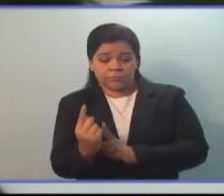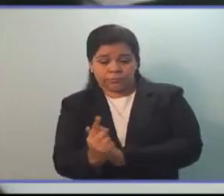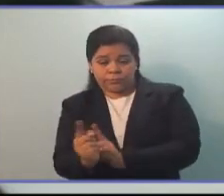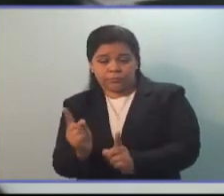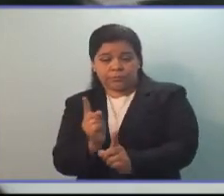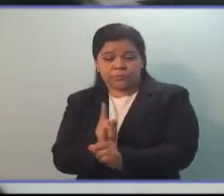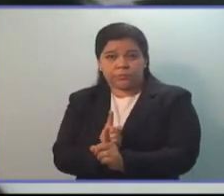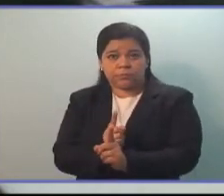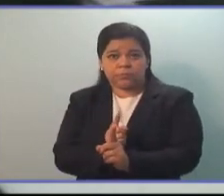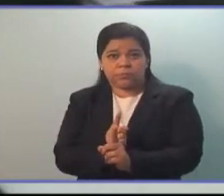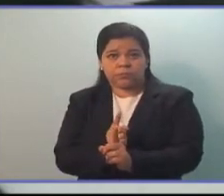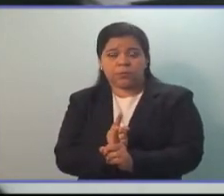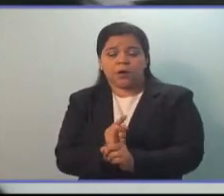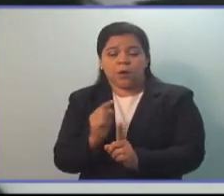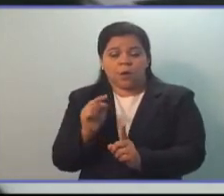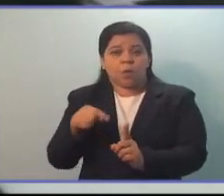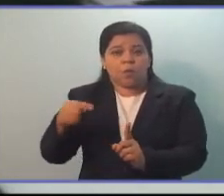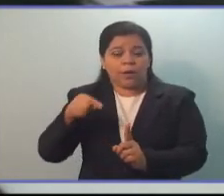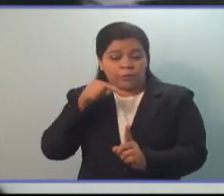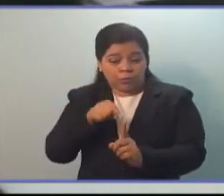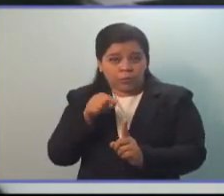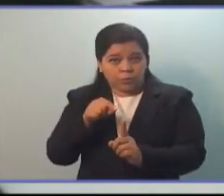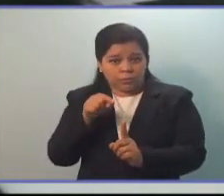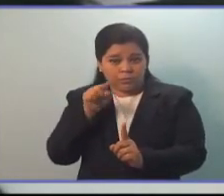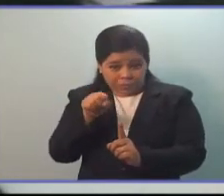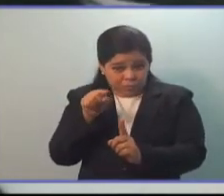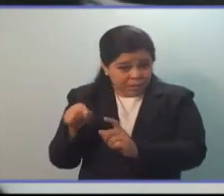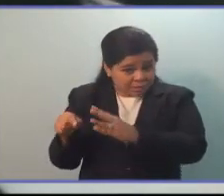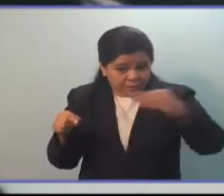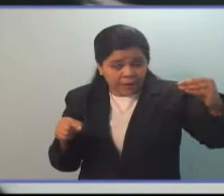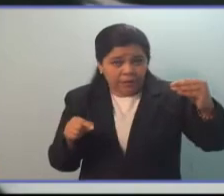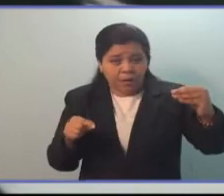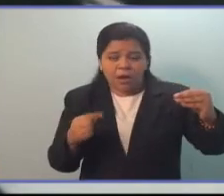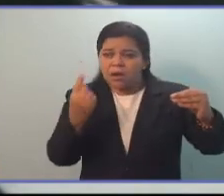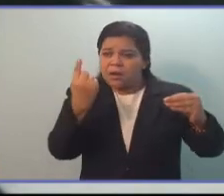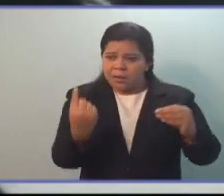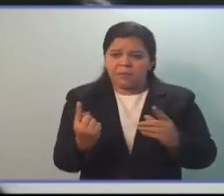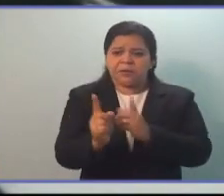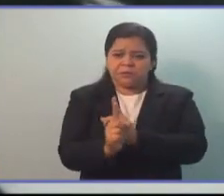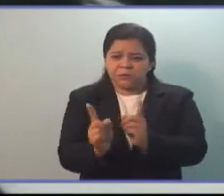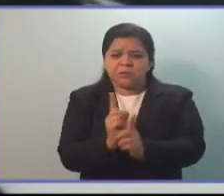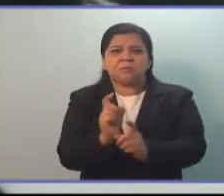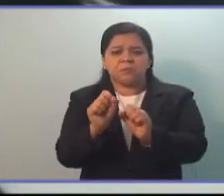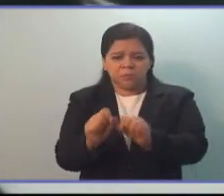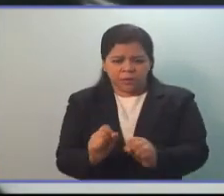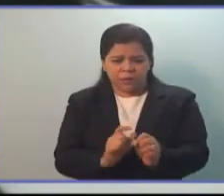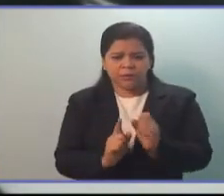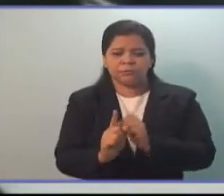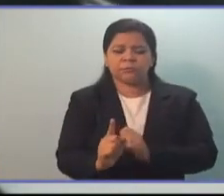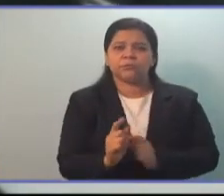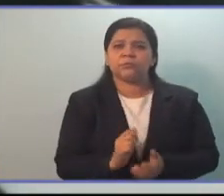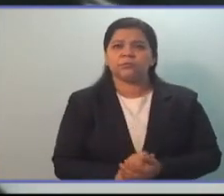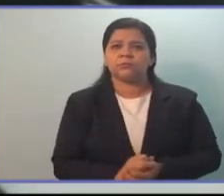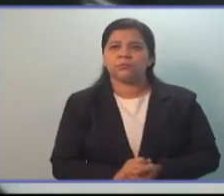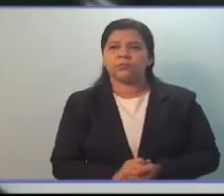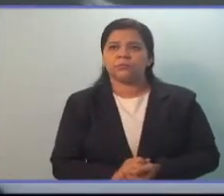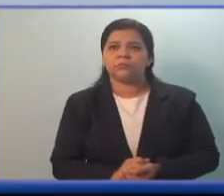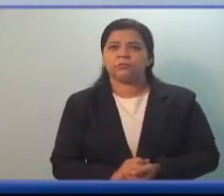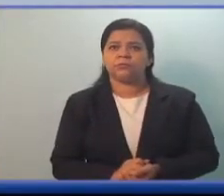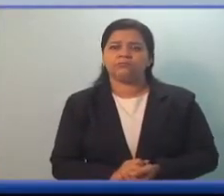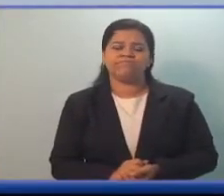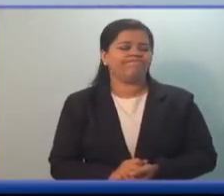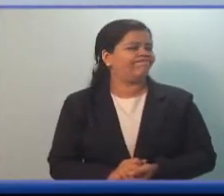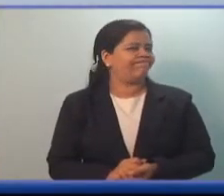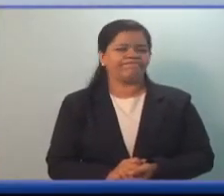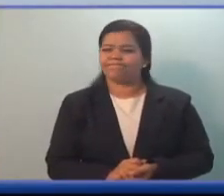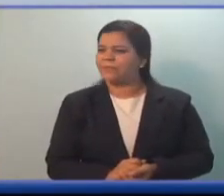cubra sus ausencias, aunque no sea el suplente nombrado específicamente para ese tribunal? No estoy de